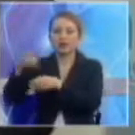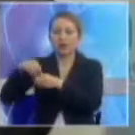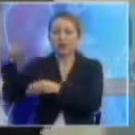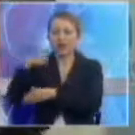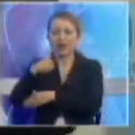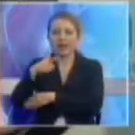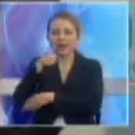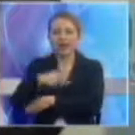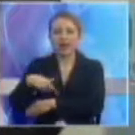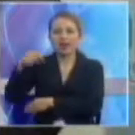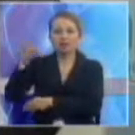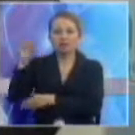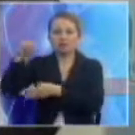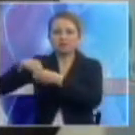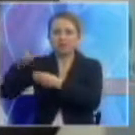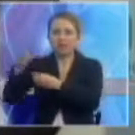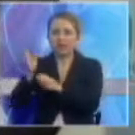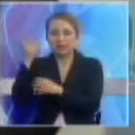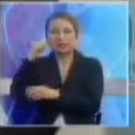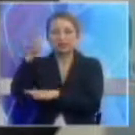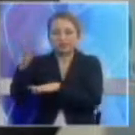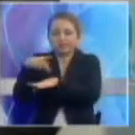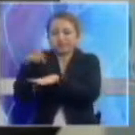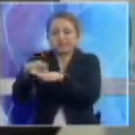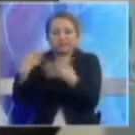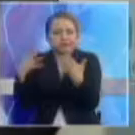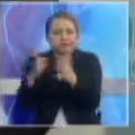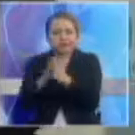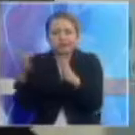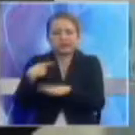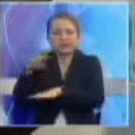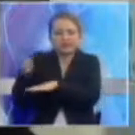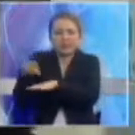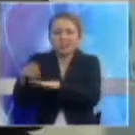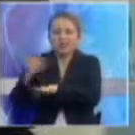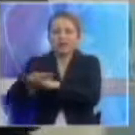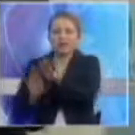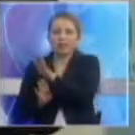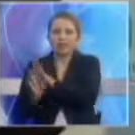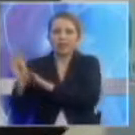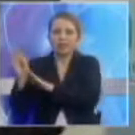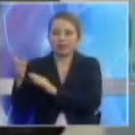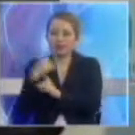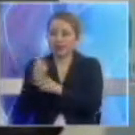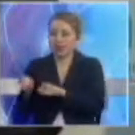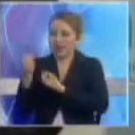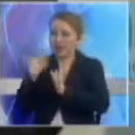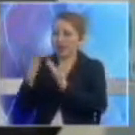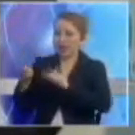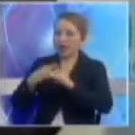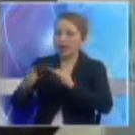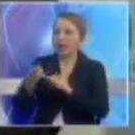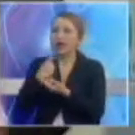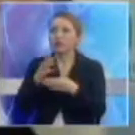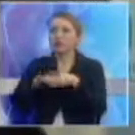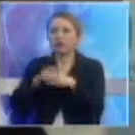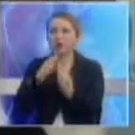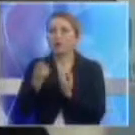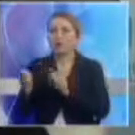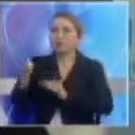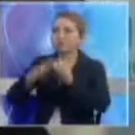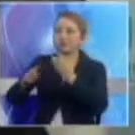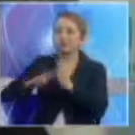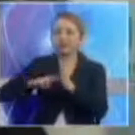coreano, experto en la historia del desarrollo, y nos ha insistido en la importancia de la transferencia de tecnología, ¿no? De